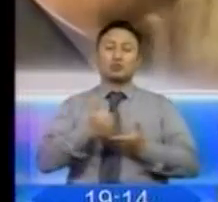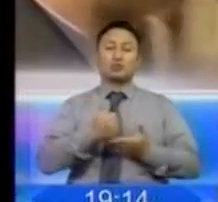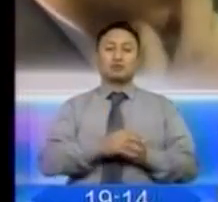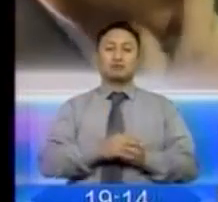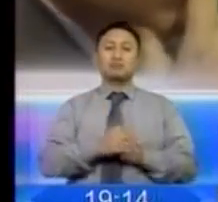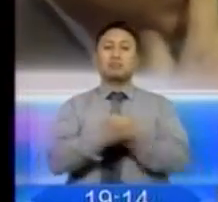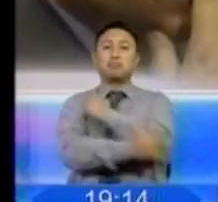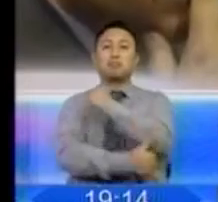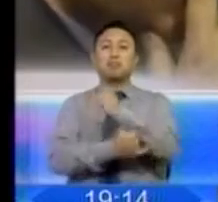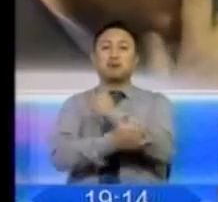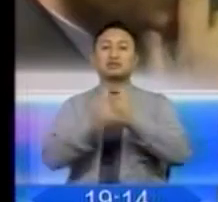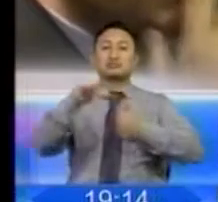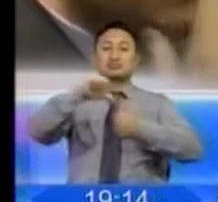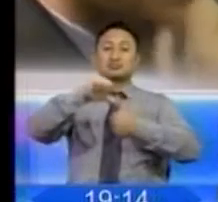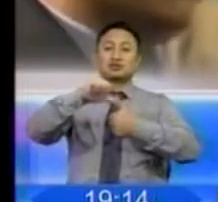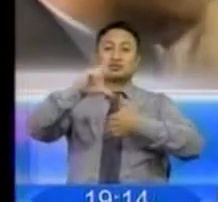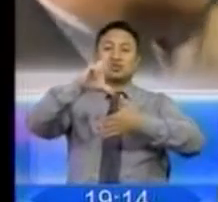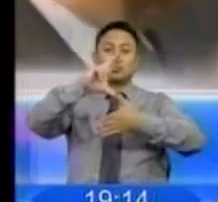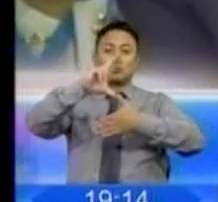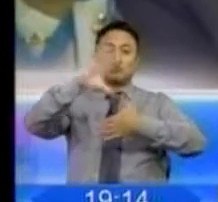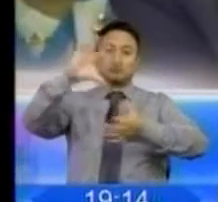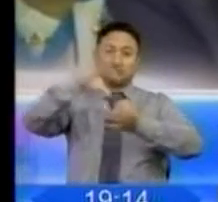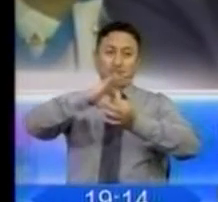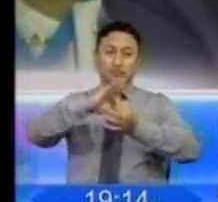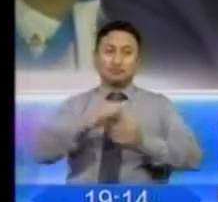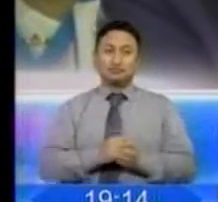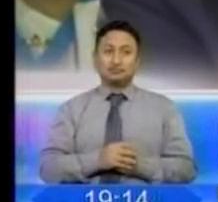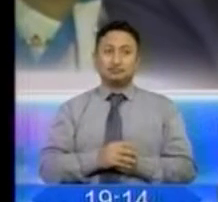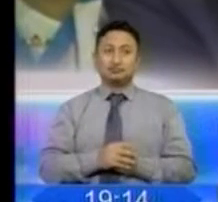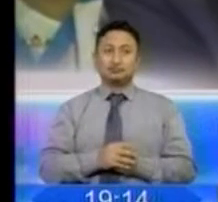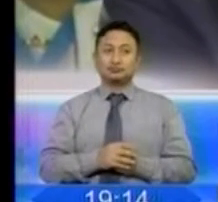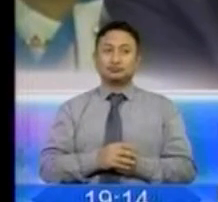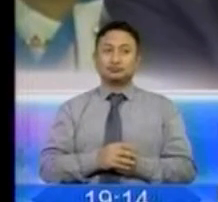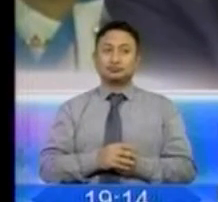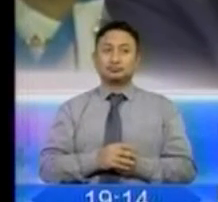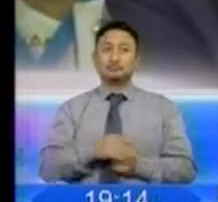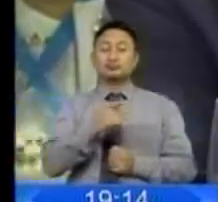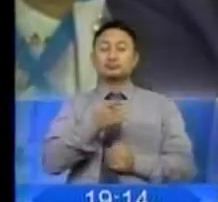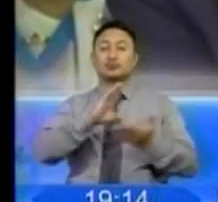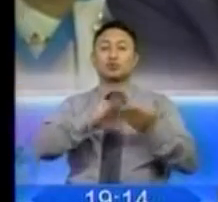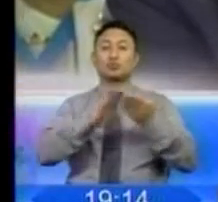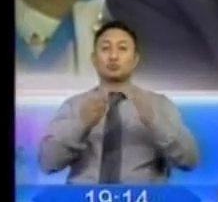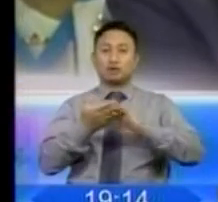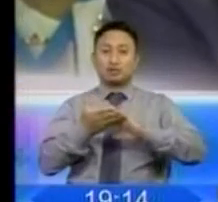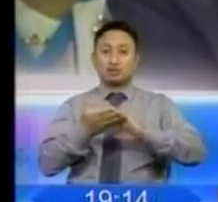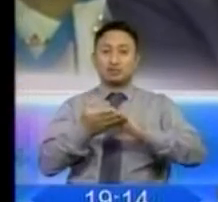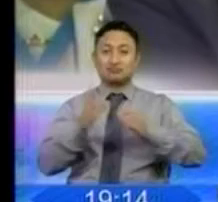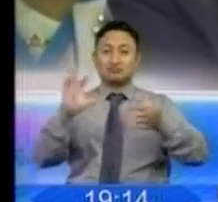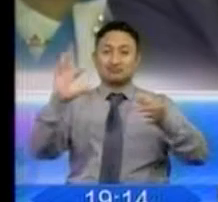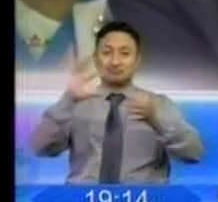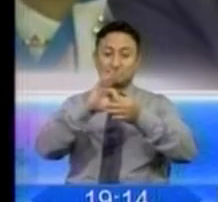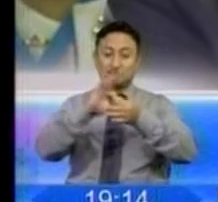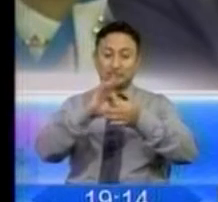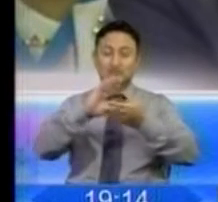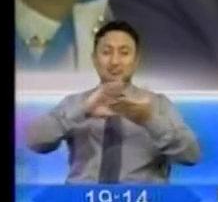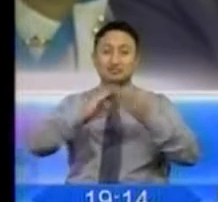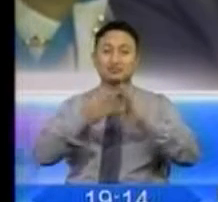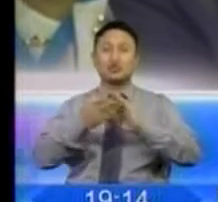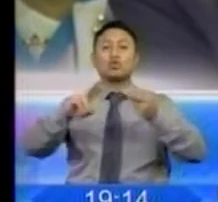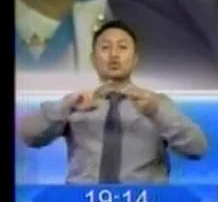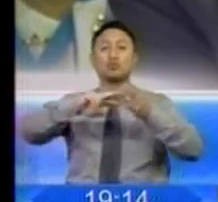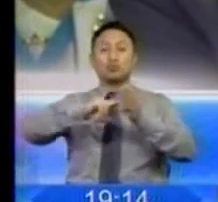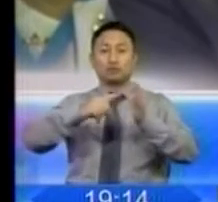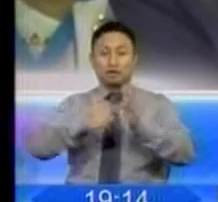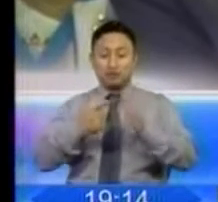los países de Centro y Latinoamérica. Una comunidad iberoamericana próspera es una comunidad en que el respeto